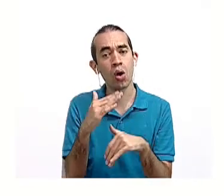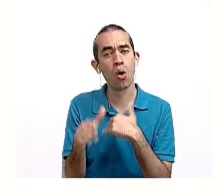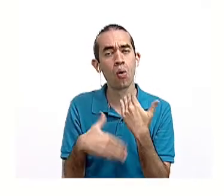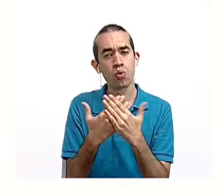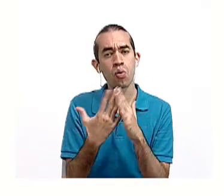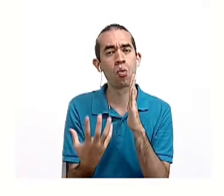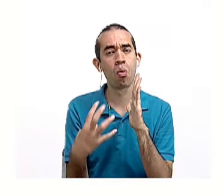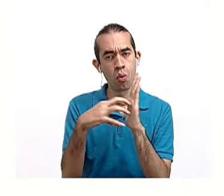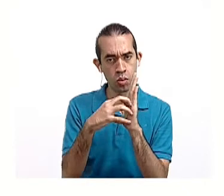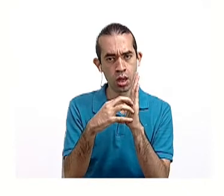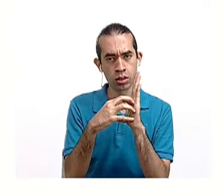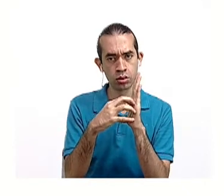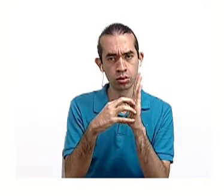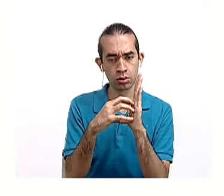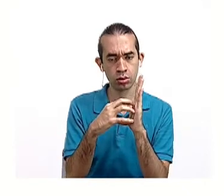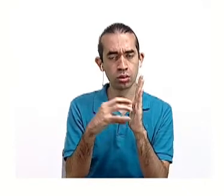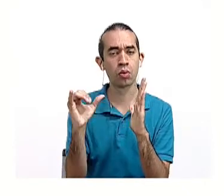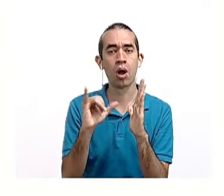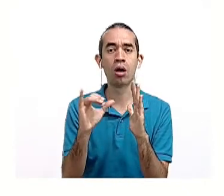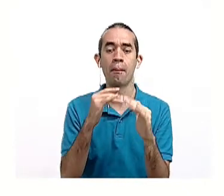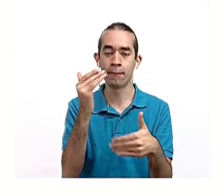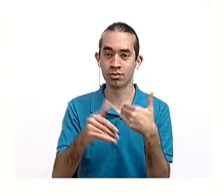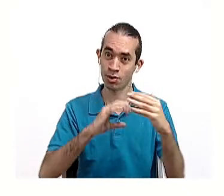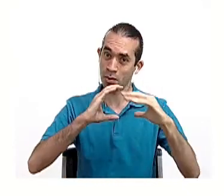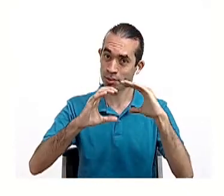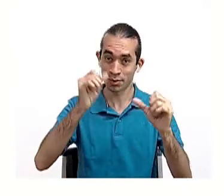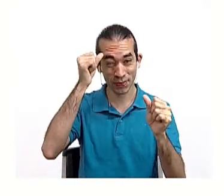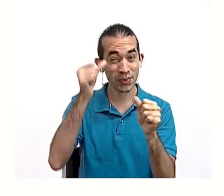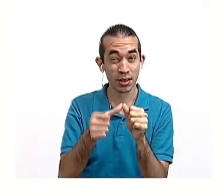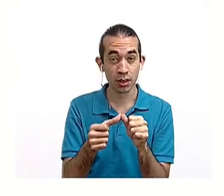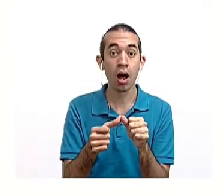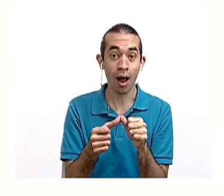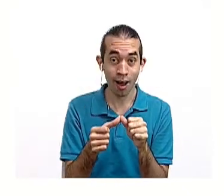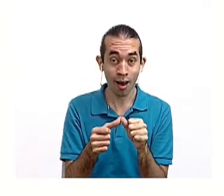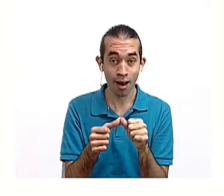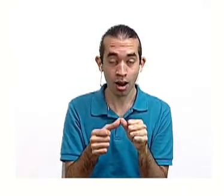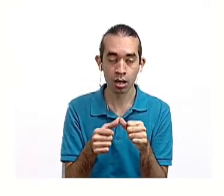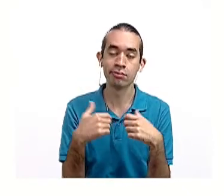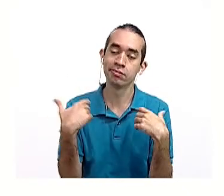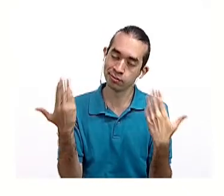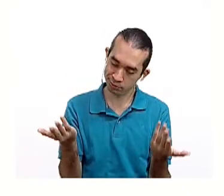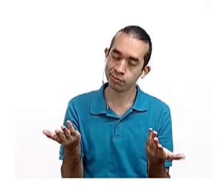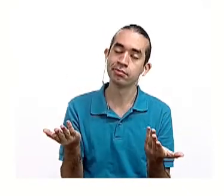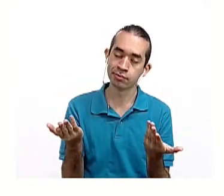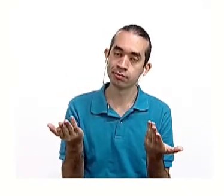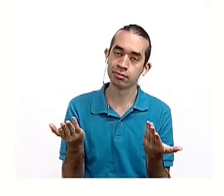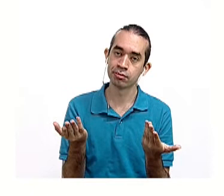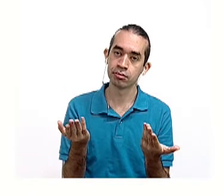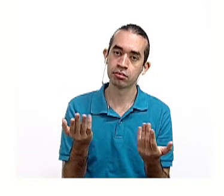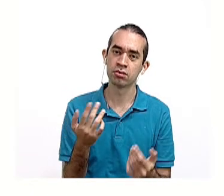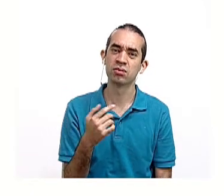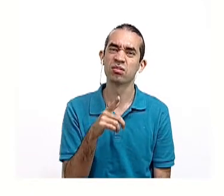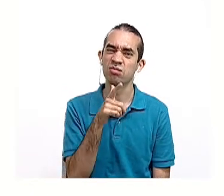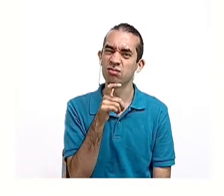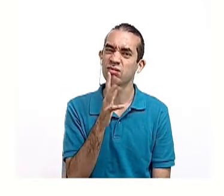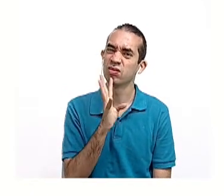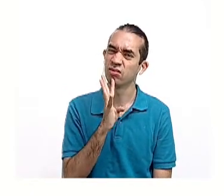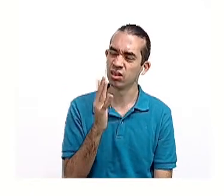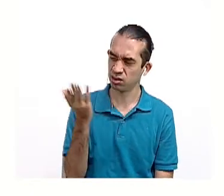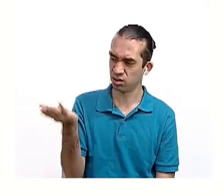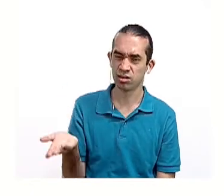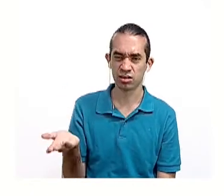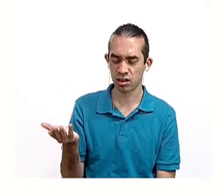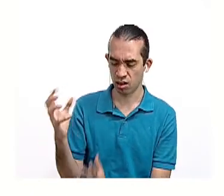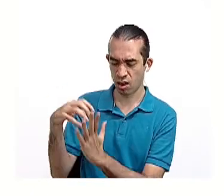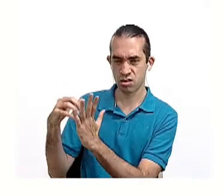texto es un proceso de comunicación? ¿Sí? Bueno, ¿quién es nuestro hablante? El yo